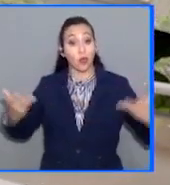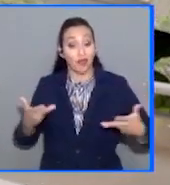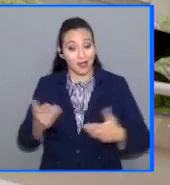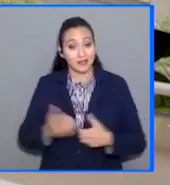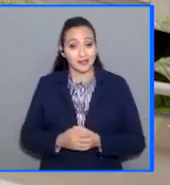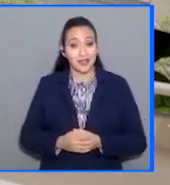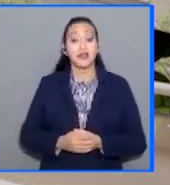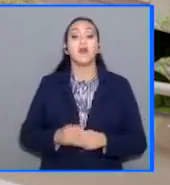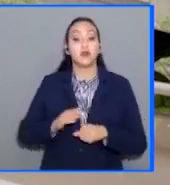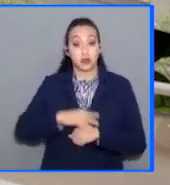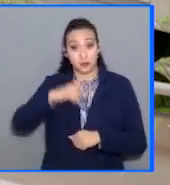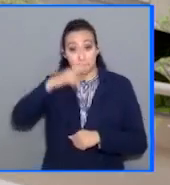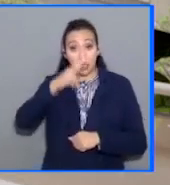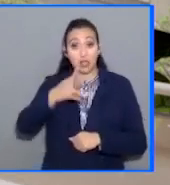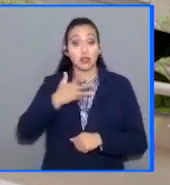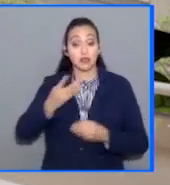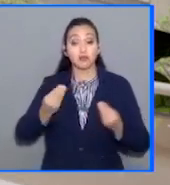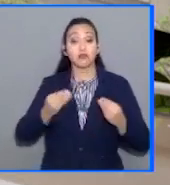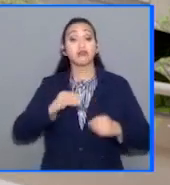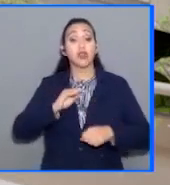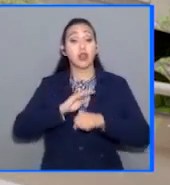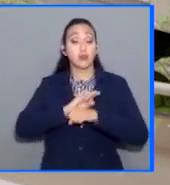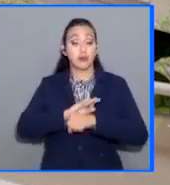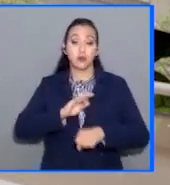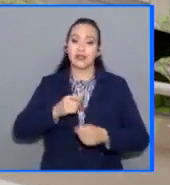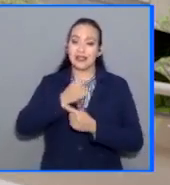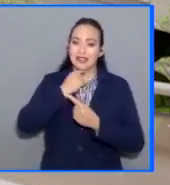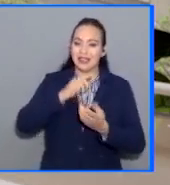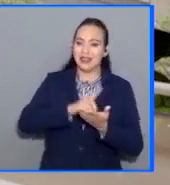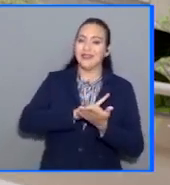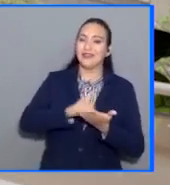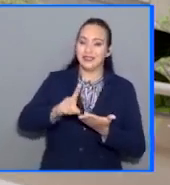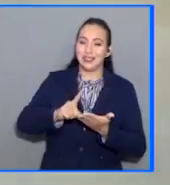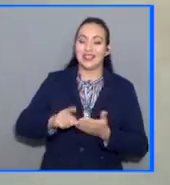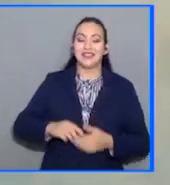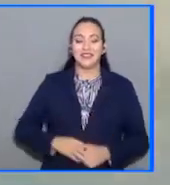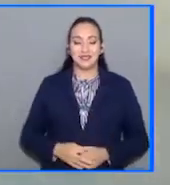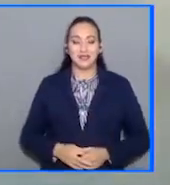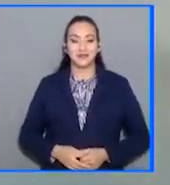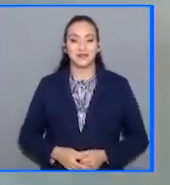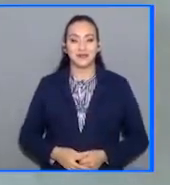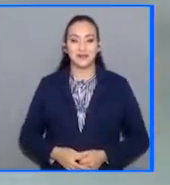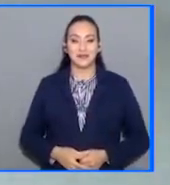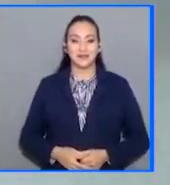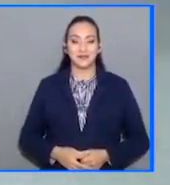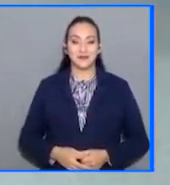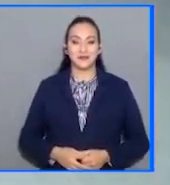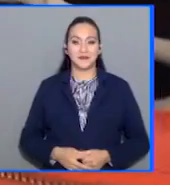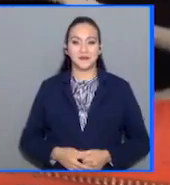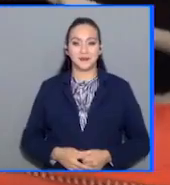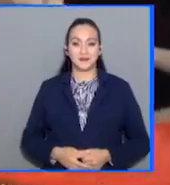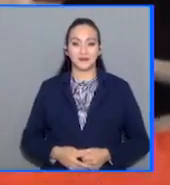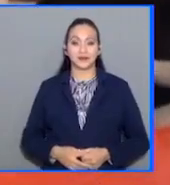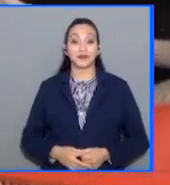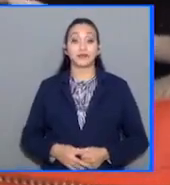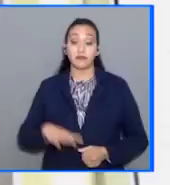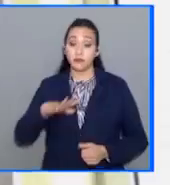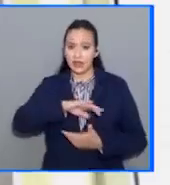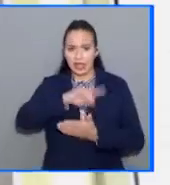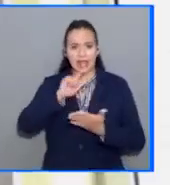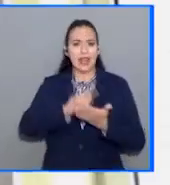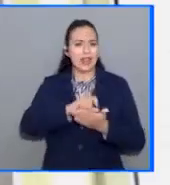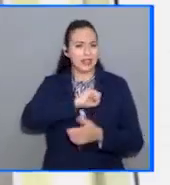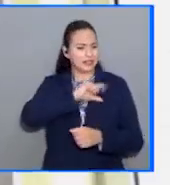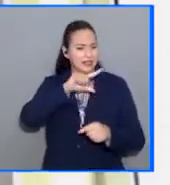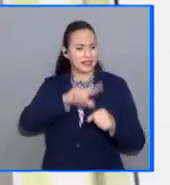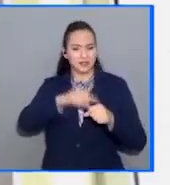que protegen los derechos de las infancias y adolescencias. Los mecanismos especializados para la participación